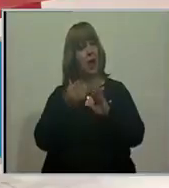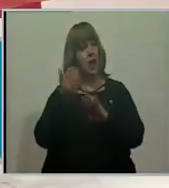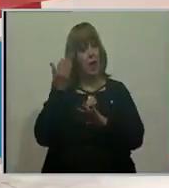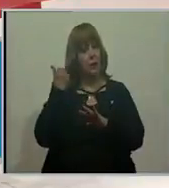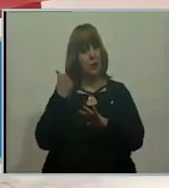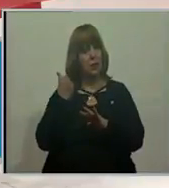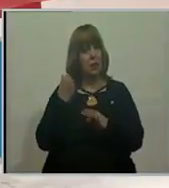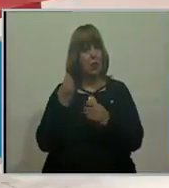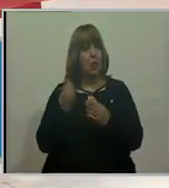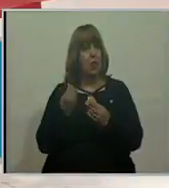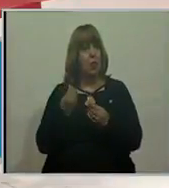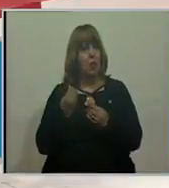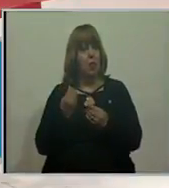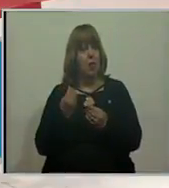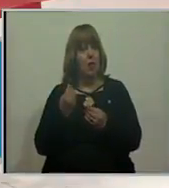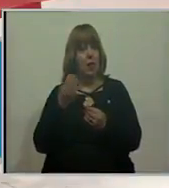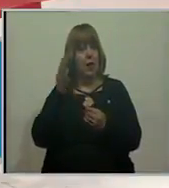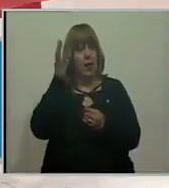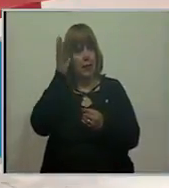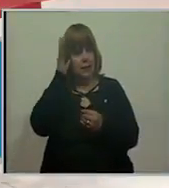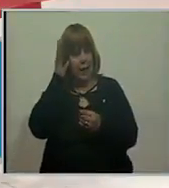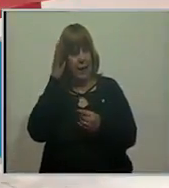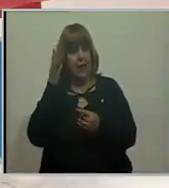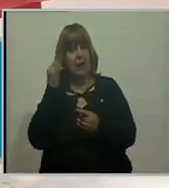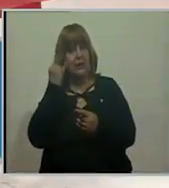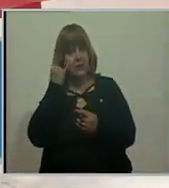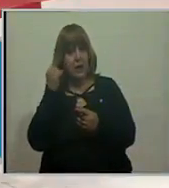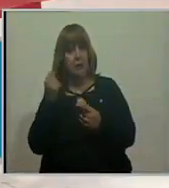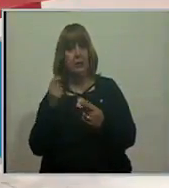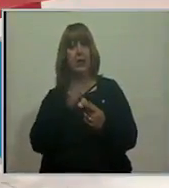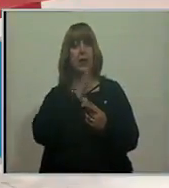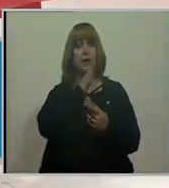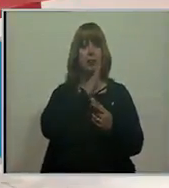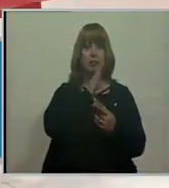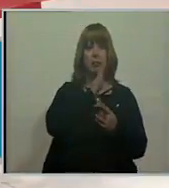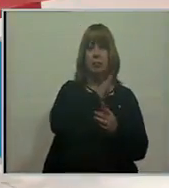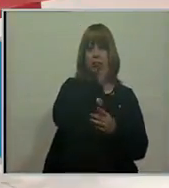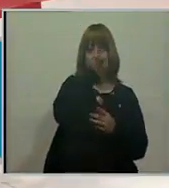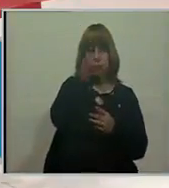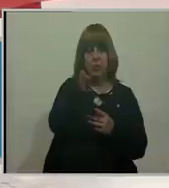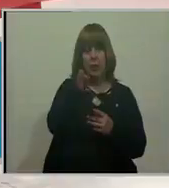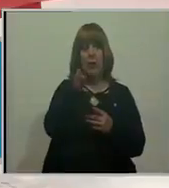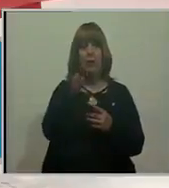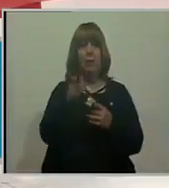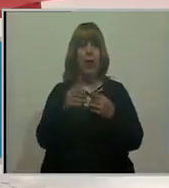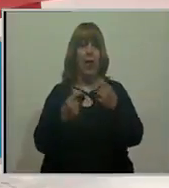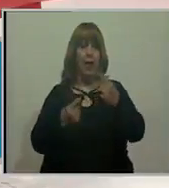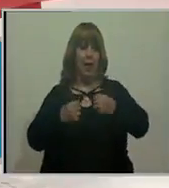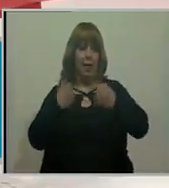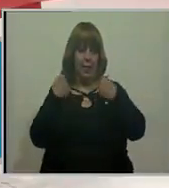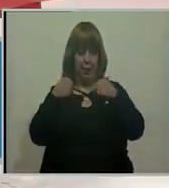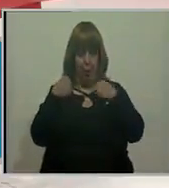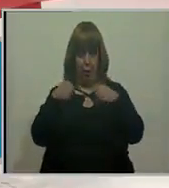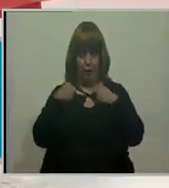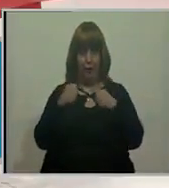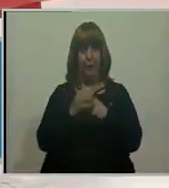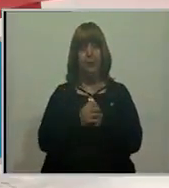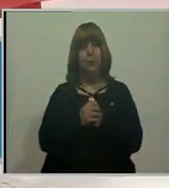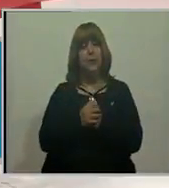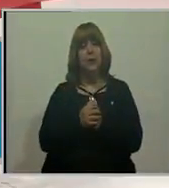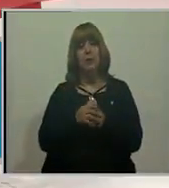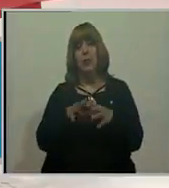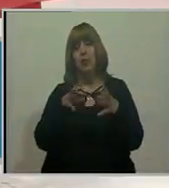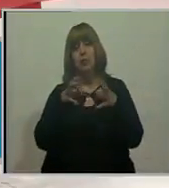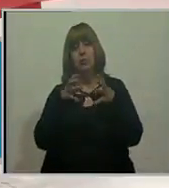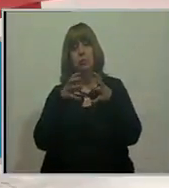cuestión de plata, que quede claro, ¿no? Pone plata el gobierno de Israel para llevar este tipo de eventos. Lo cierto es que el partido no se juega, no hay